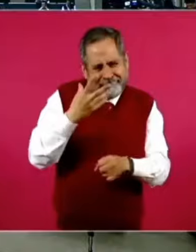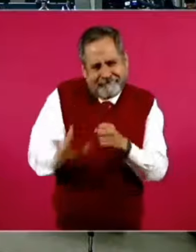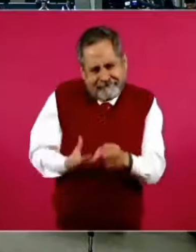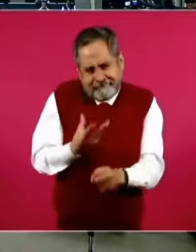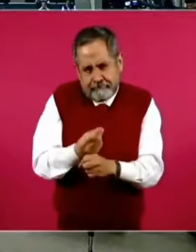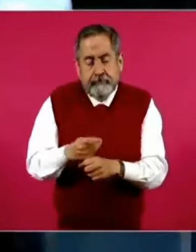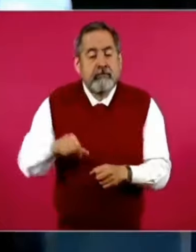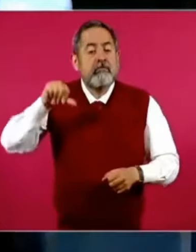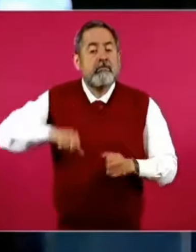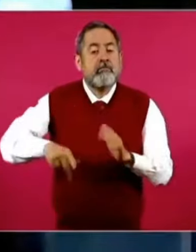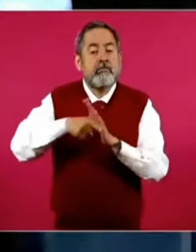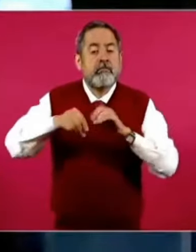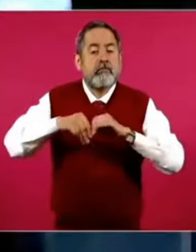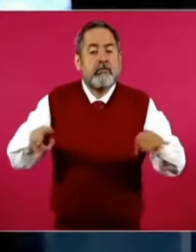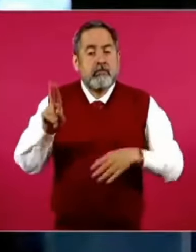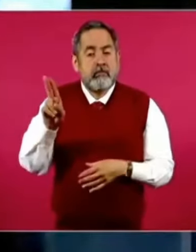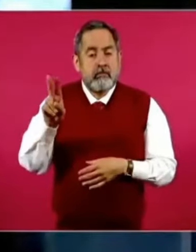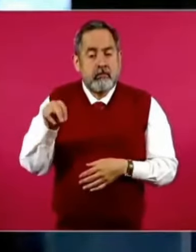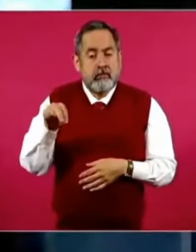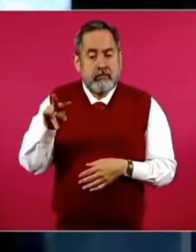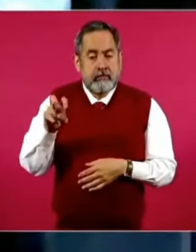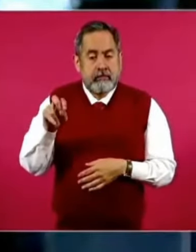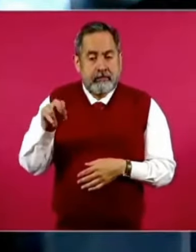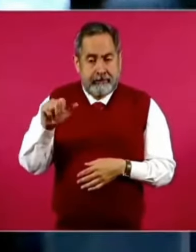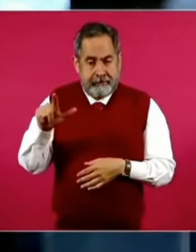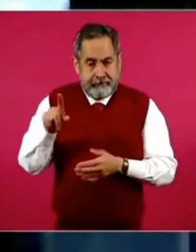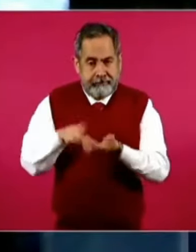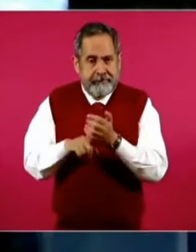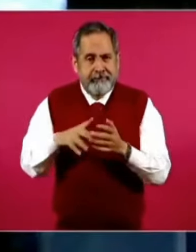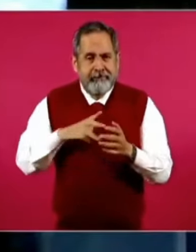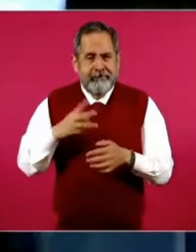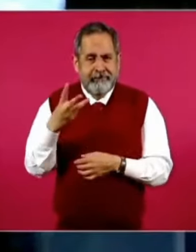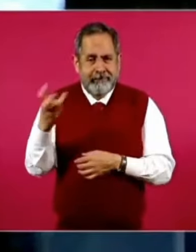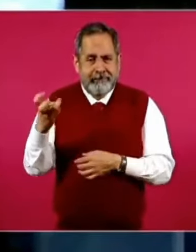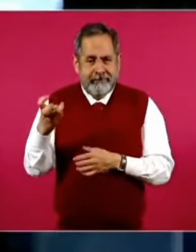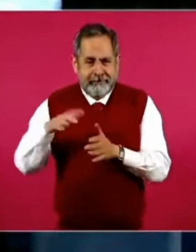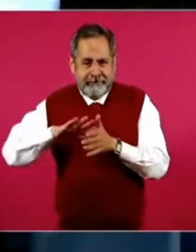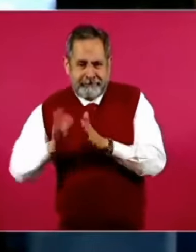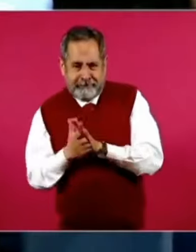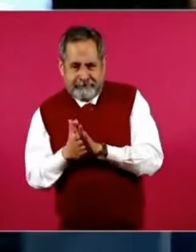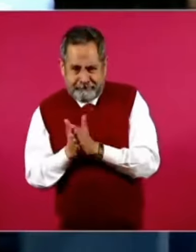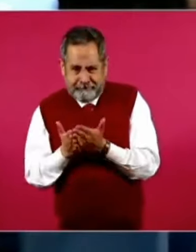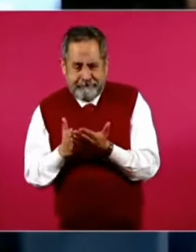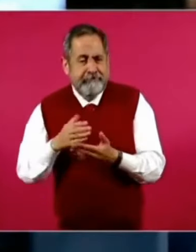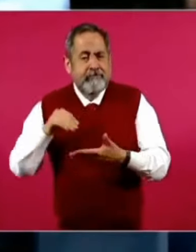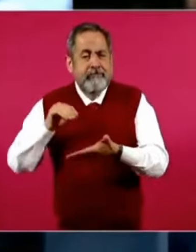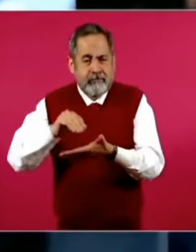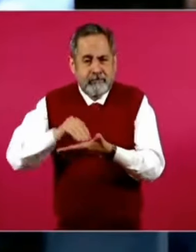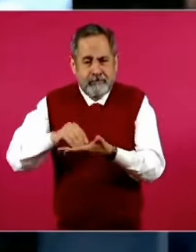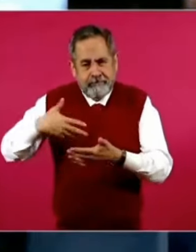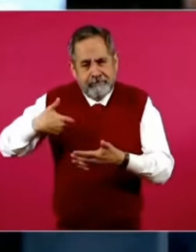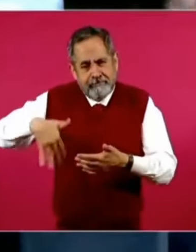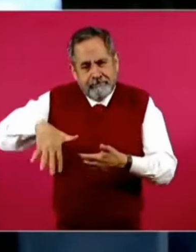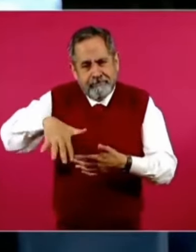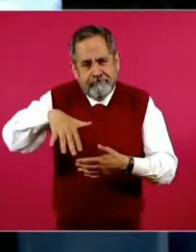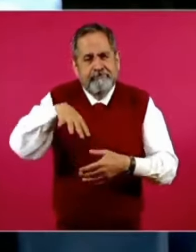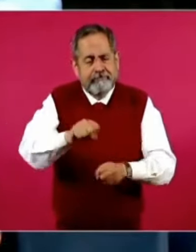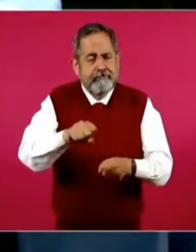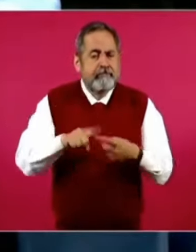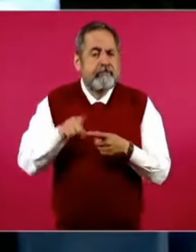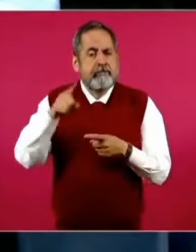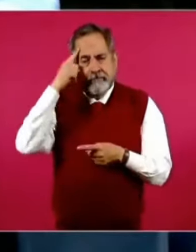hoy publicamos en el Universal que hay cerca de 300 carpetas de investigación de extorsión a maestros. ¿Ustedes en el Gabinete de